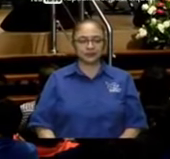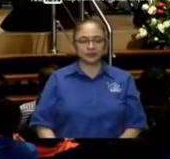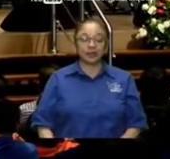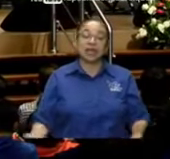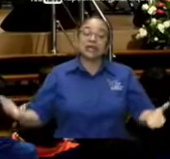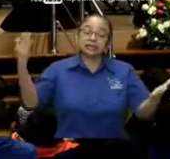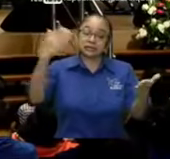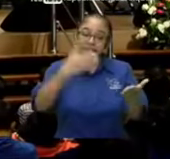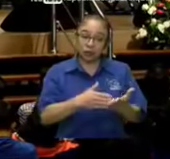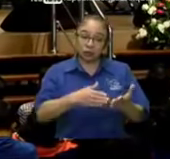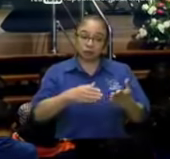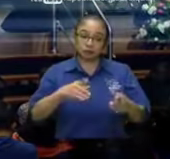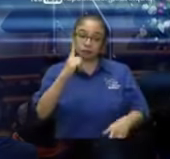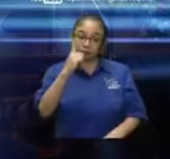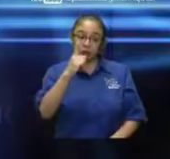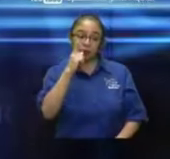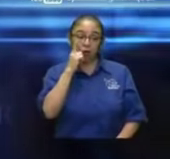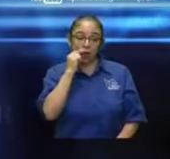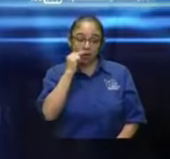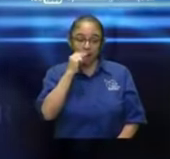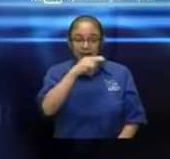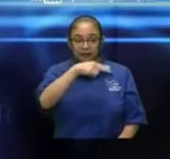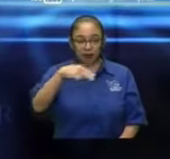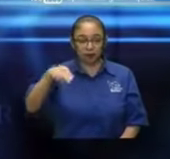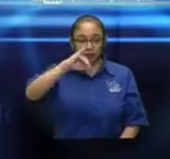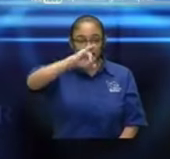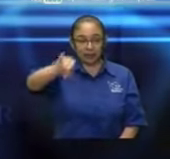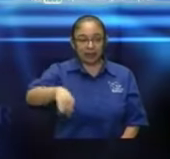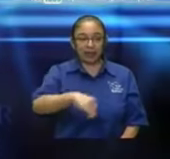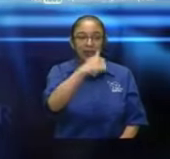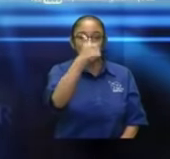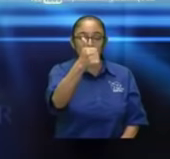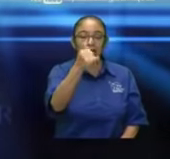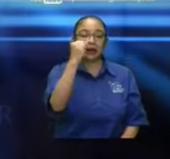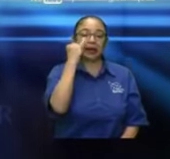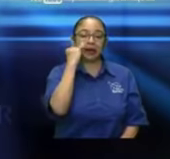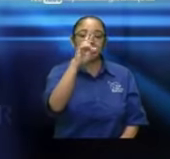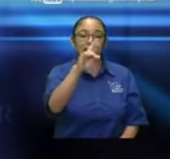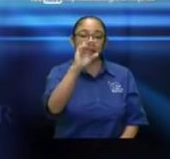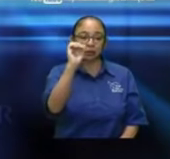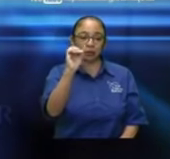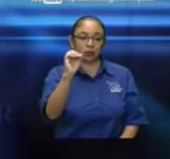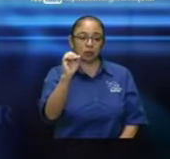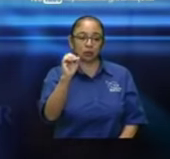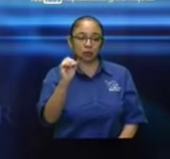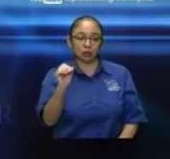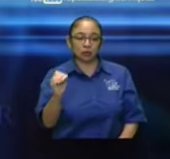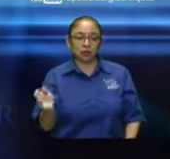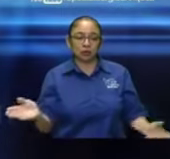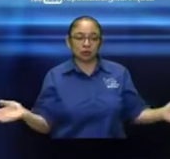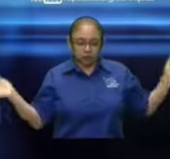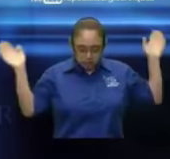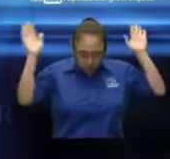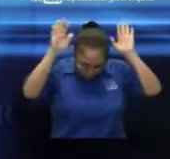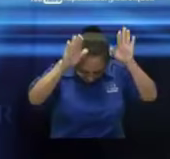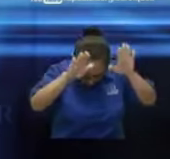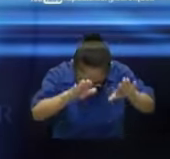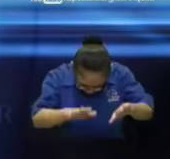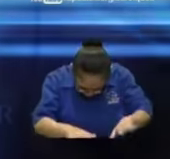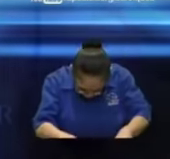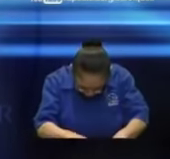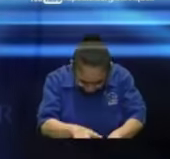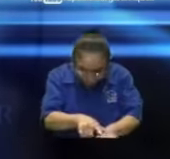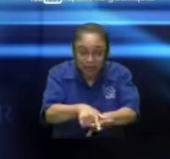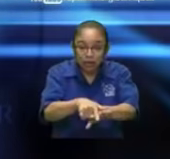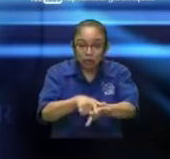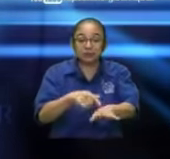Llegó entonces un hombre llamado Jairo, que era jefe de la sinagoga. Este hombre se arrojó a los pies de Jesús y le rogó que fuera a